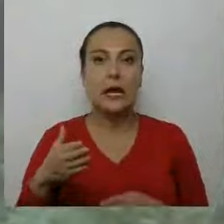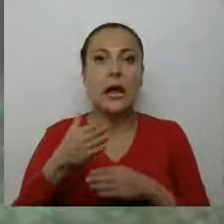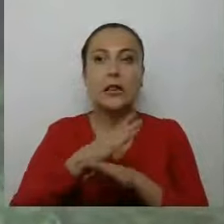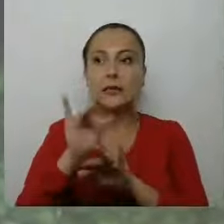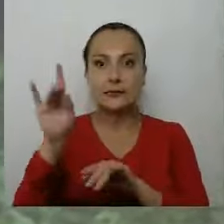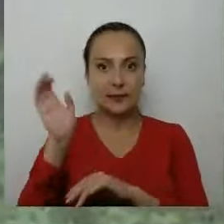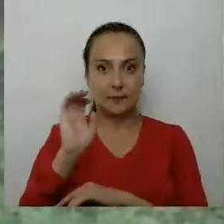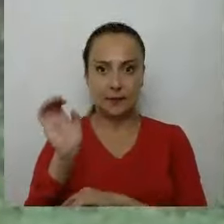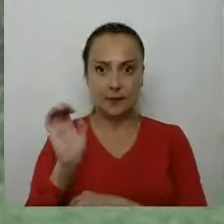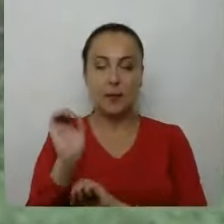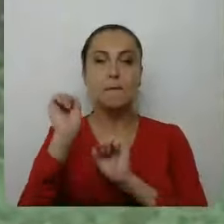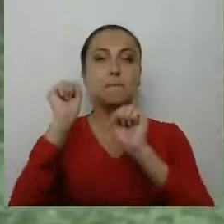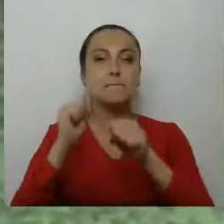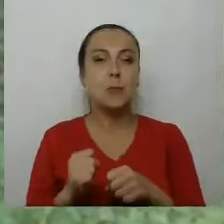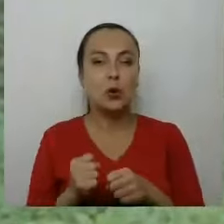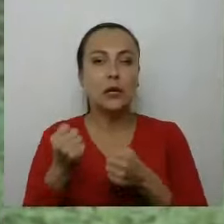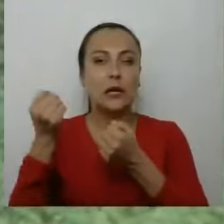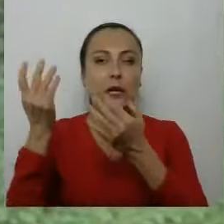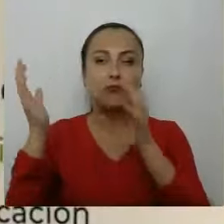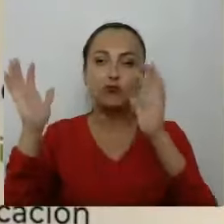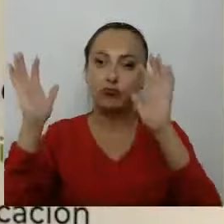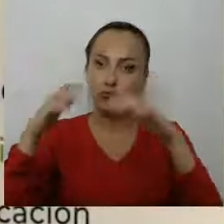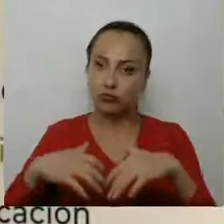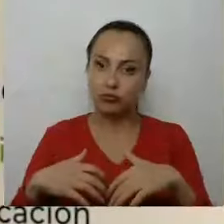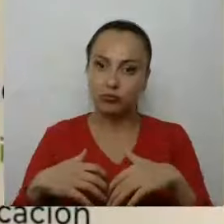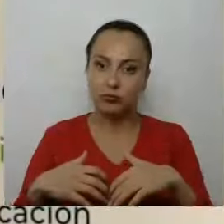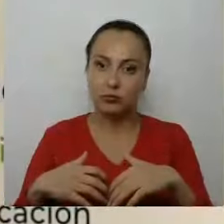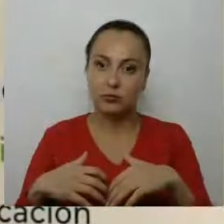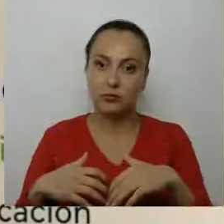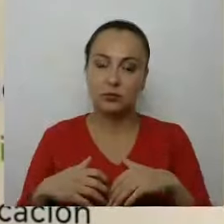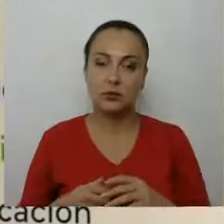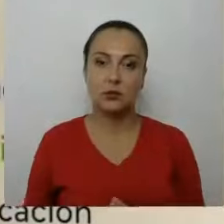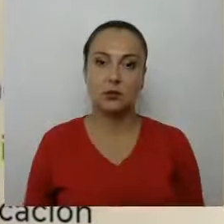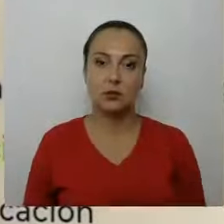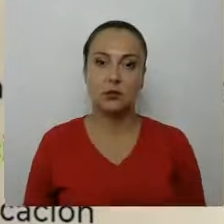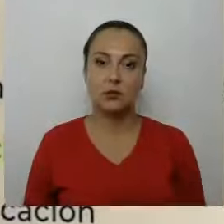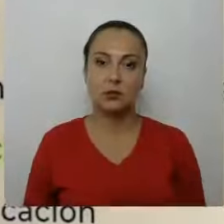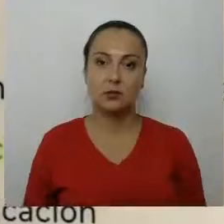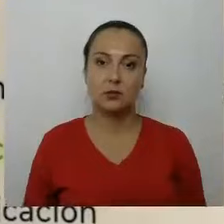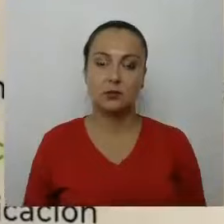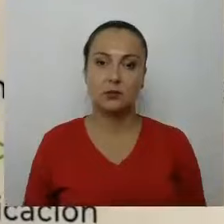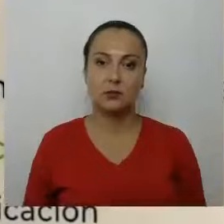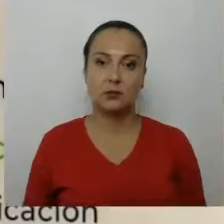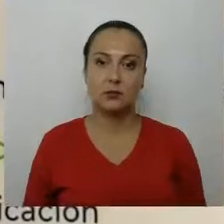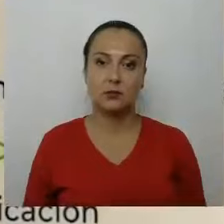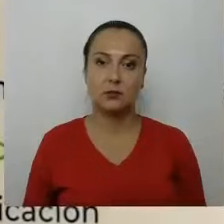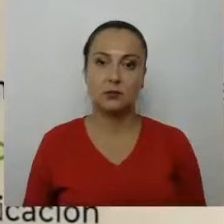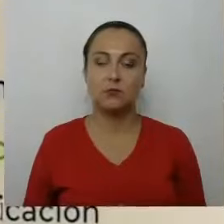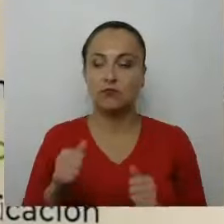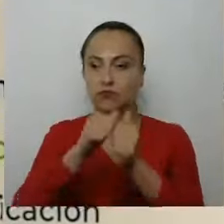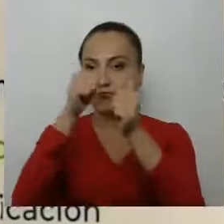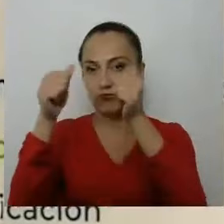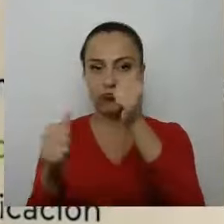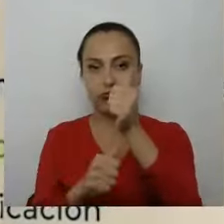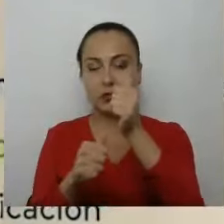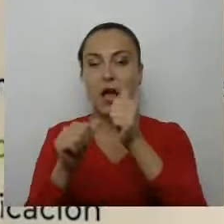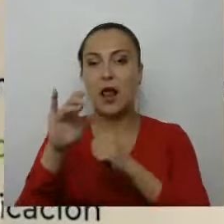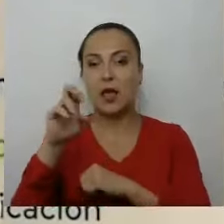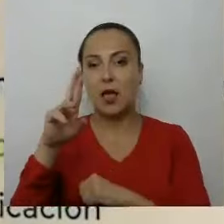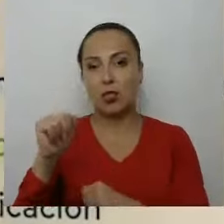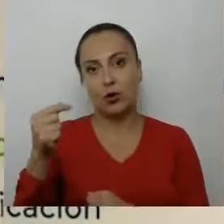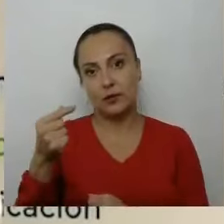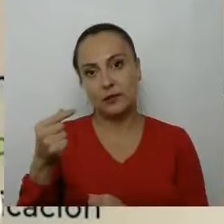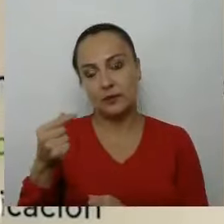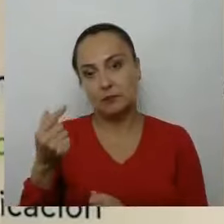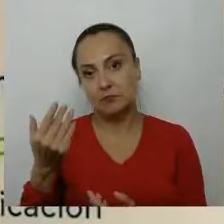podría haberse traído abajo podría haber dado con la destitución de don Alejandro Guillén.